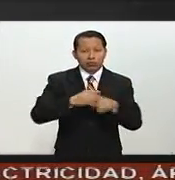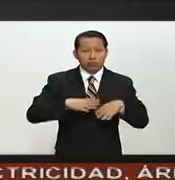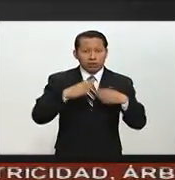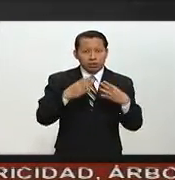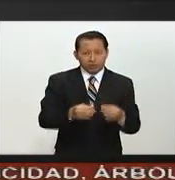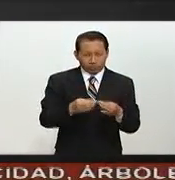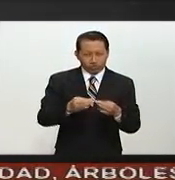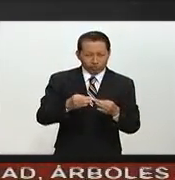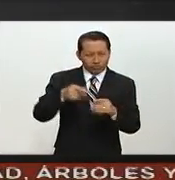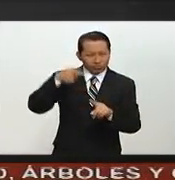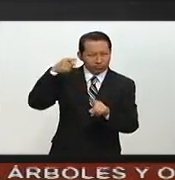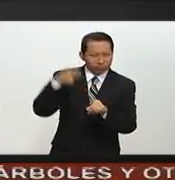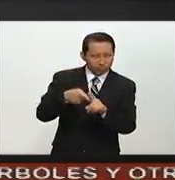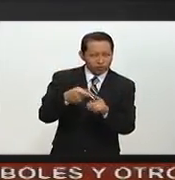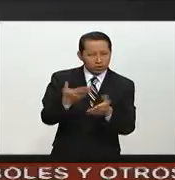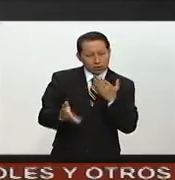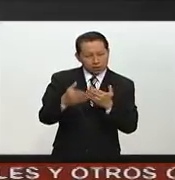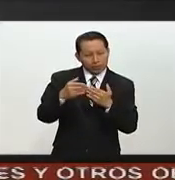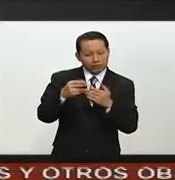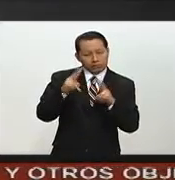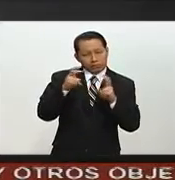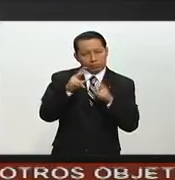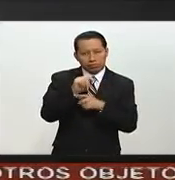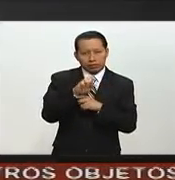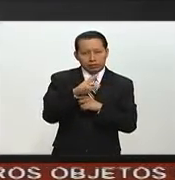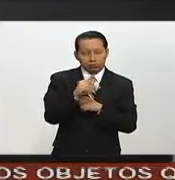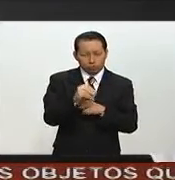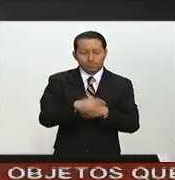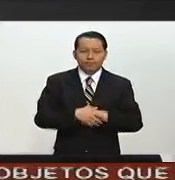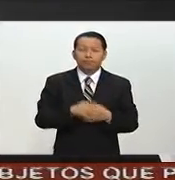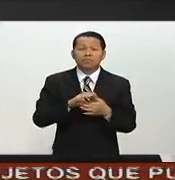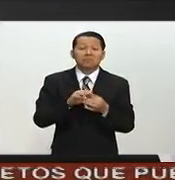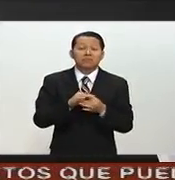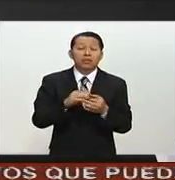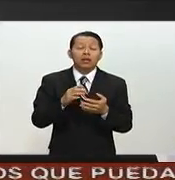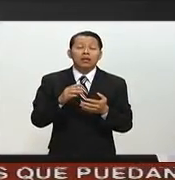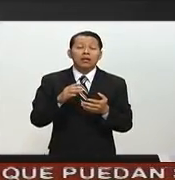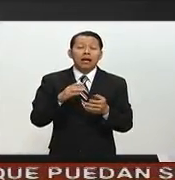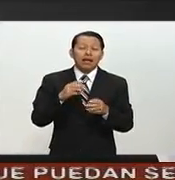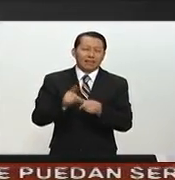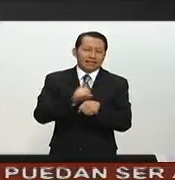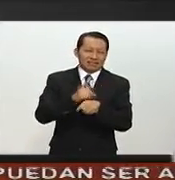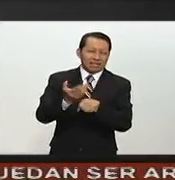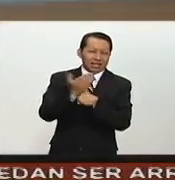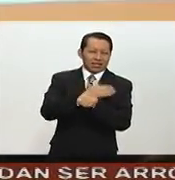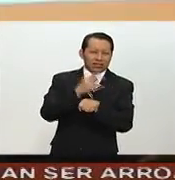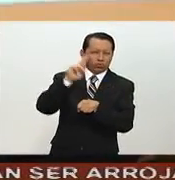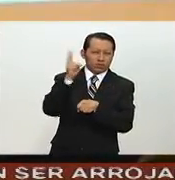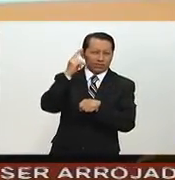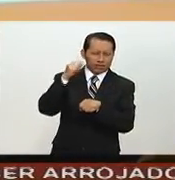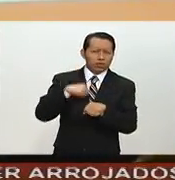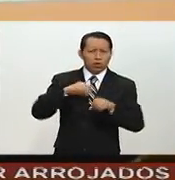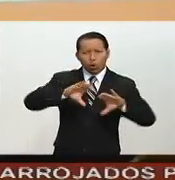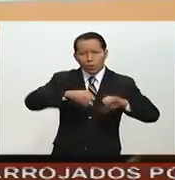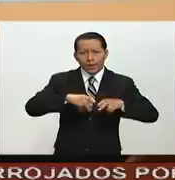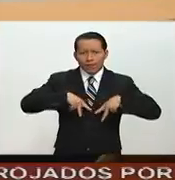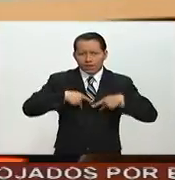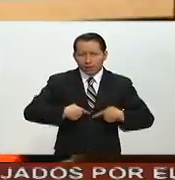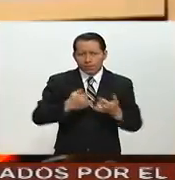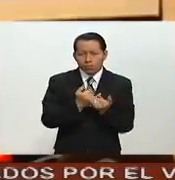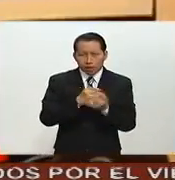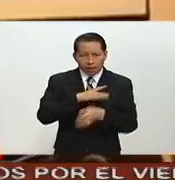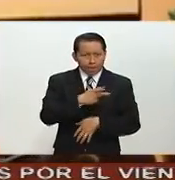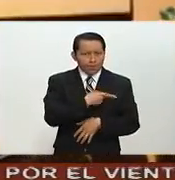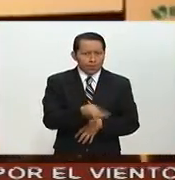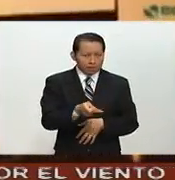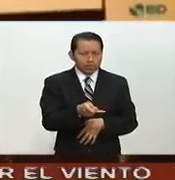Techo para mi País, o bueno, ahora se llama Techo nada más. Y entonces todo este tiempo desde la universidad trabajaba en comunidades vulnerables, en condiciones de pobreza.